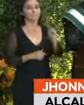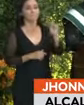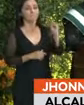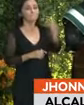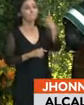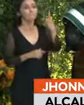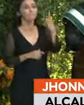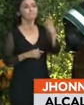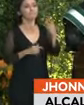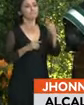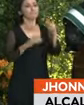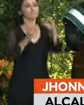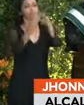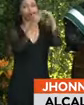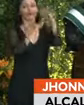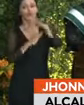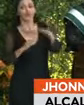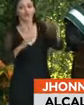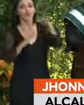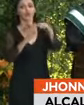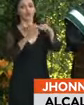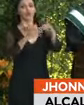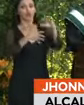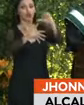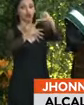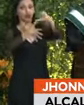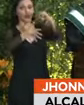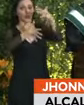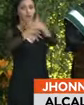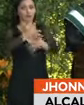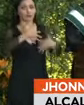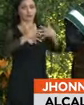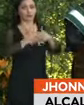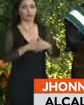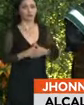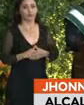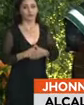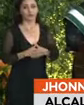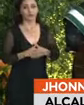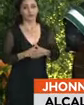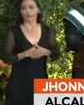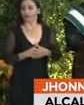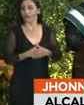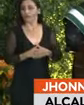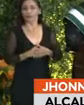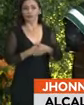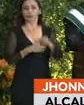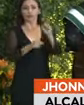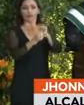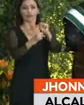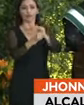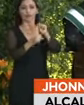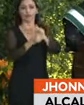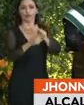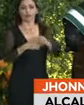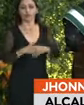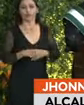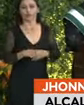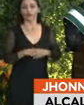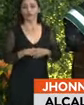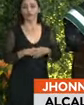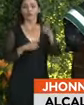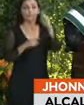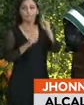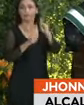primer bioparque sudamericano que vamos a tener. Estamos ya trabajando en lo que va a ser